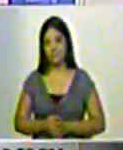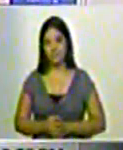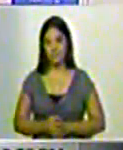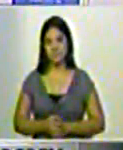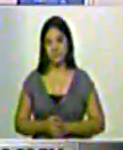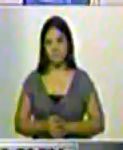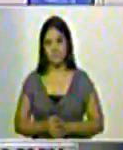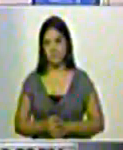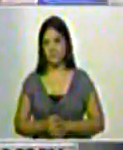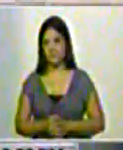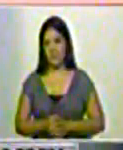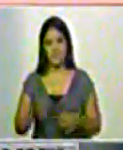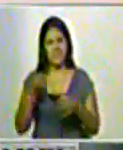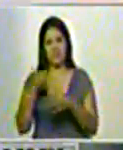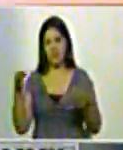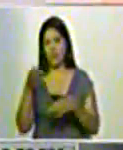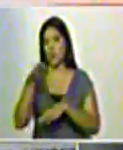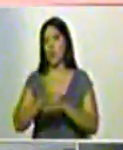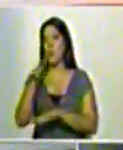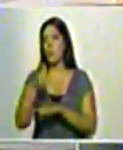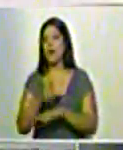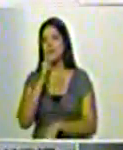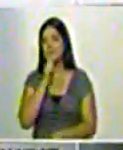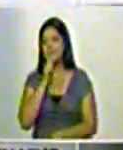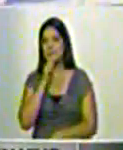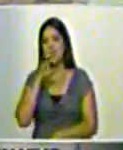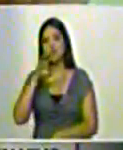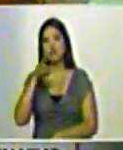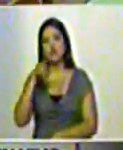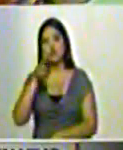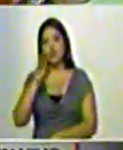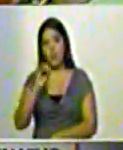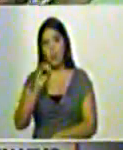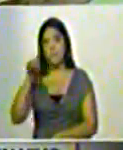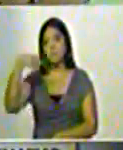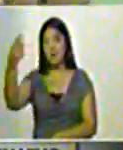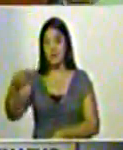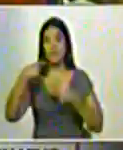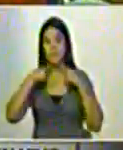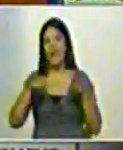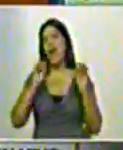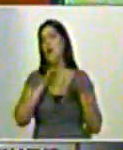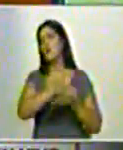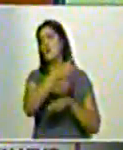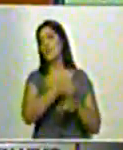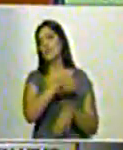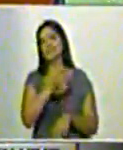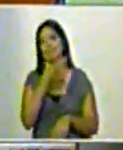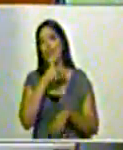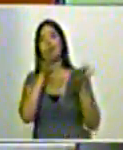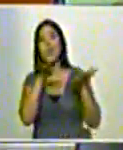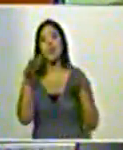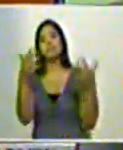Al perfecto para echarle la culpa, que es el señor Chugo Torrealba. Mañana cuando pierdan, no fue porque Chugo Torrealba no tiene poder de